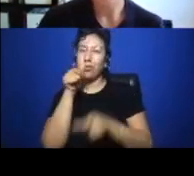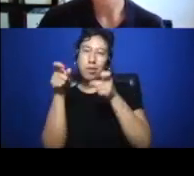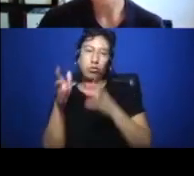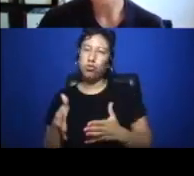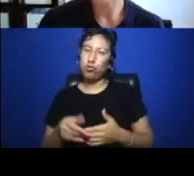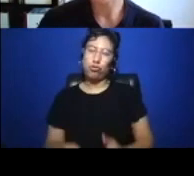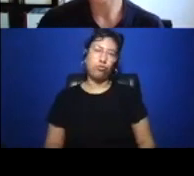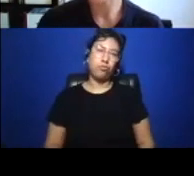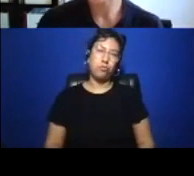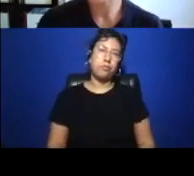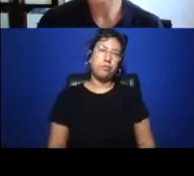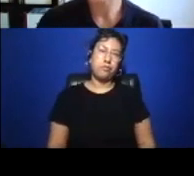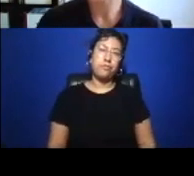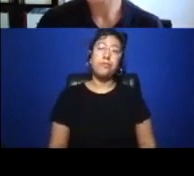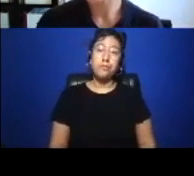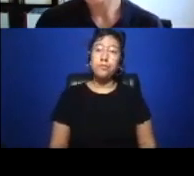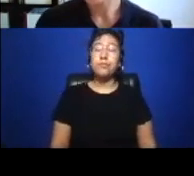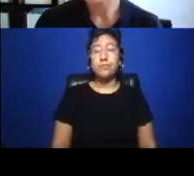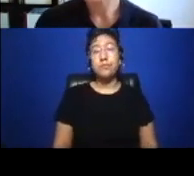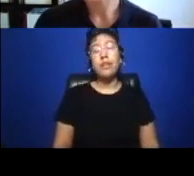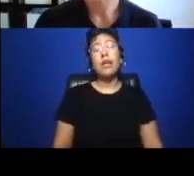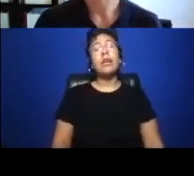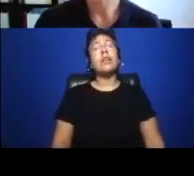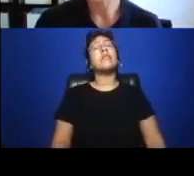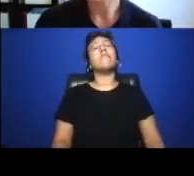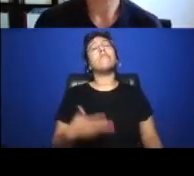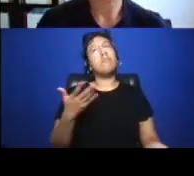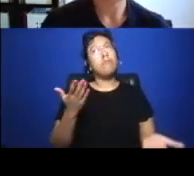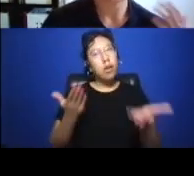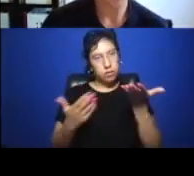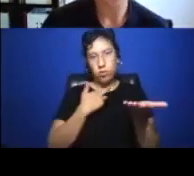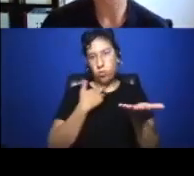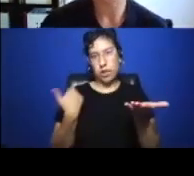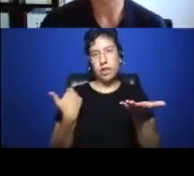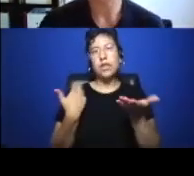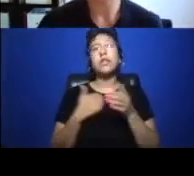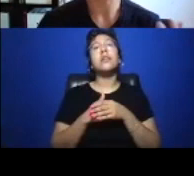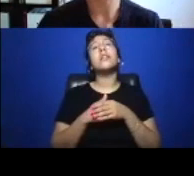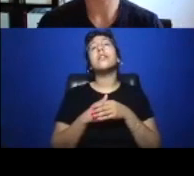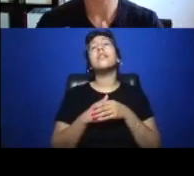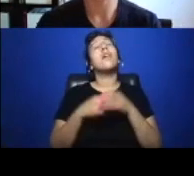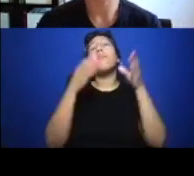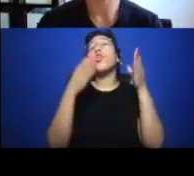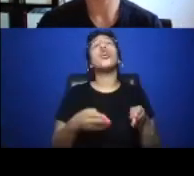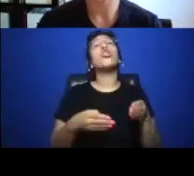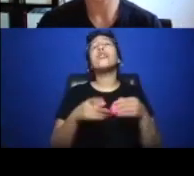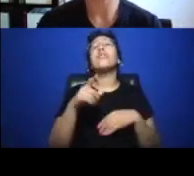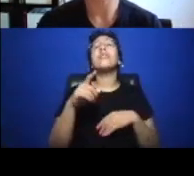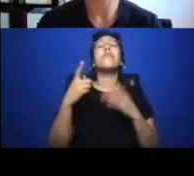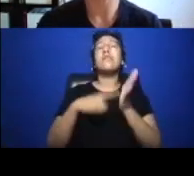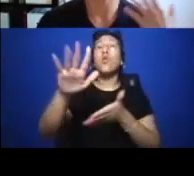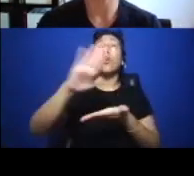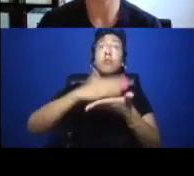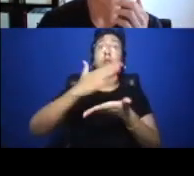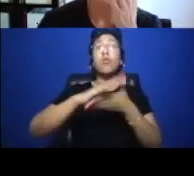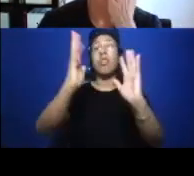bueno como tu manejador de contraseña. Y también corres el riesgo de que alguien se siente en tu